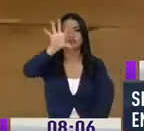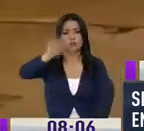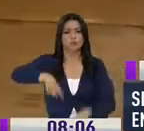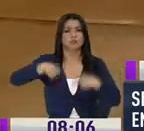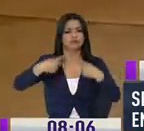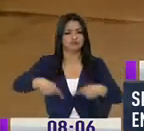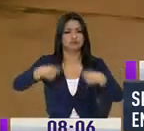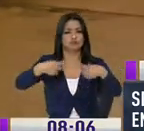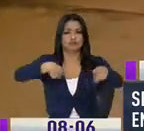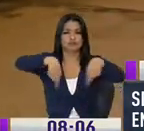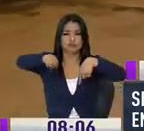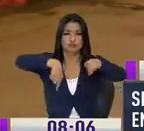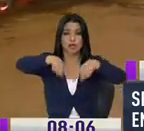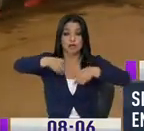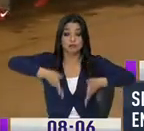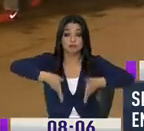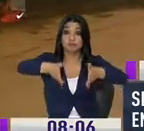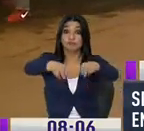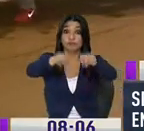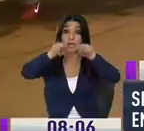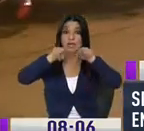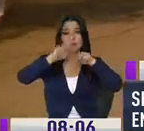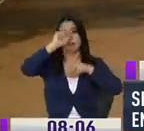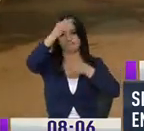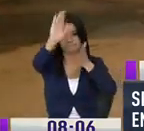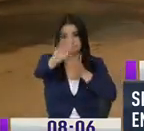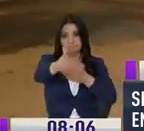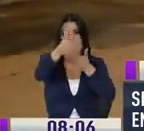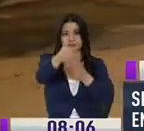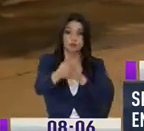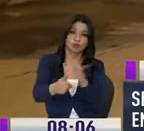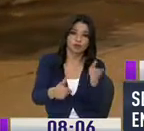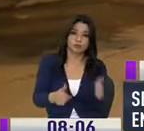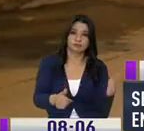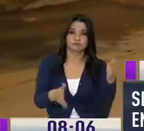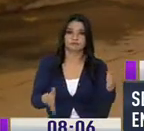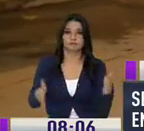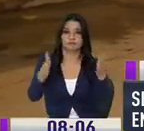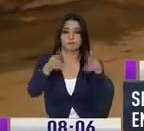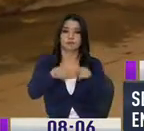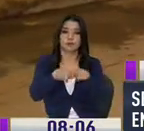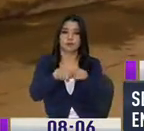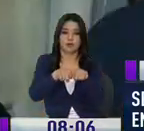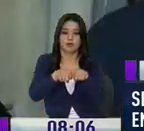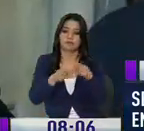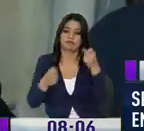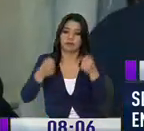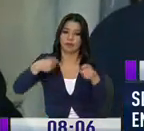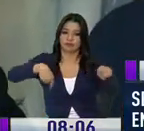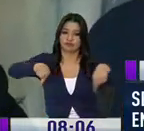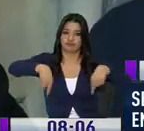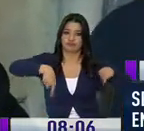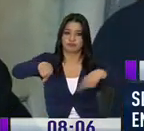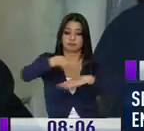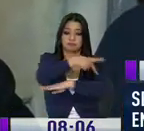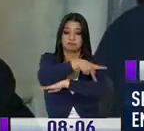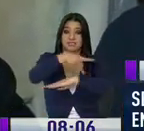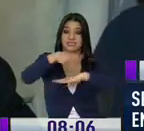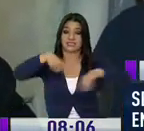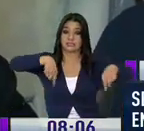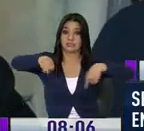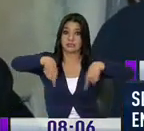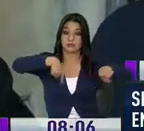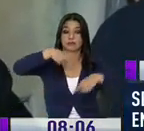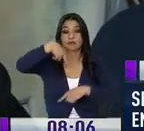que transitan diariamente por este puente, deberán tomar otras rutas, al igual que los pasajeros. Por la avenida Pichincha en los dos sentidos,